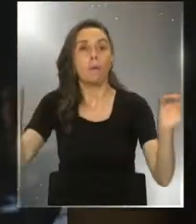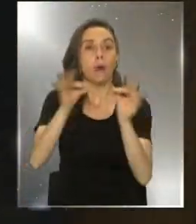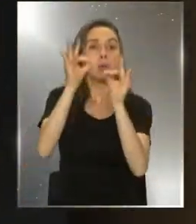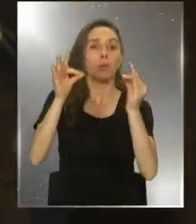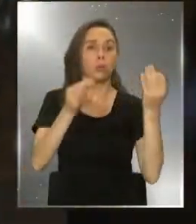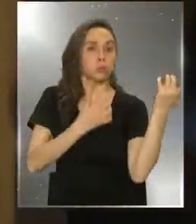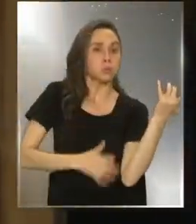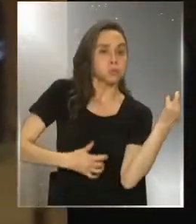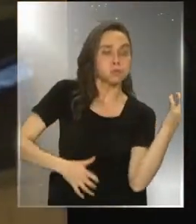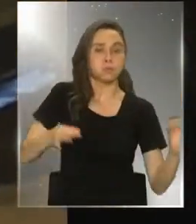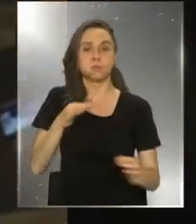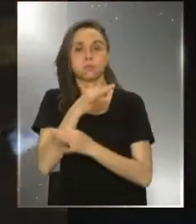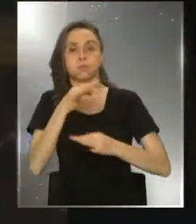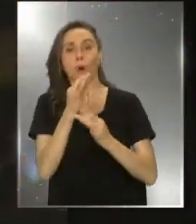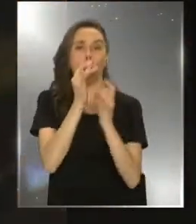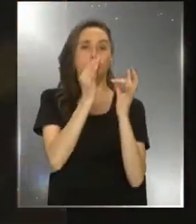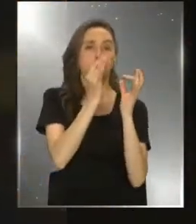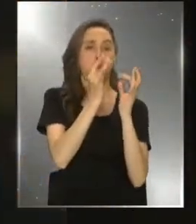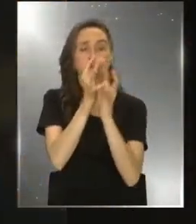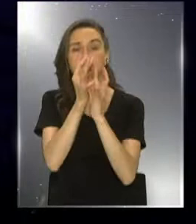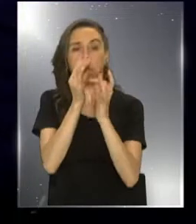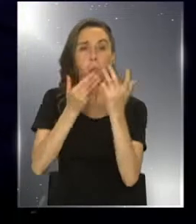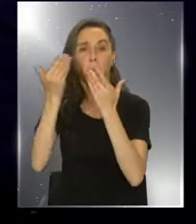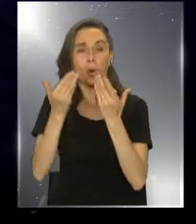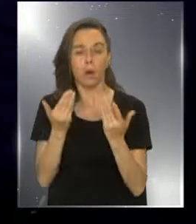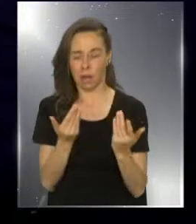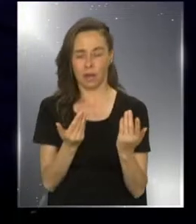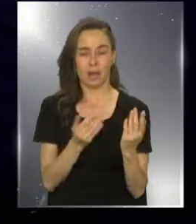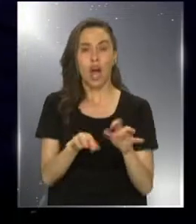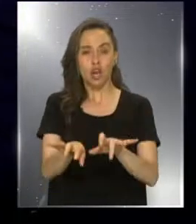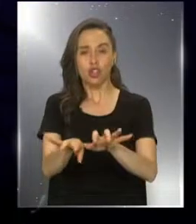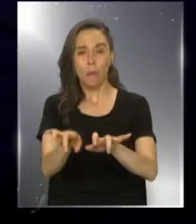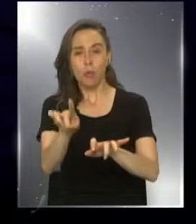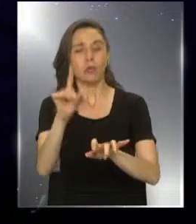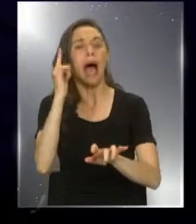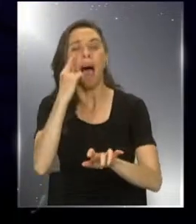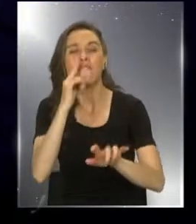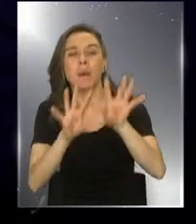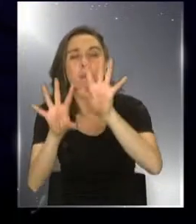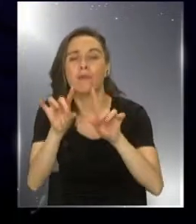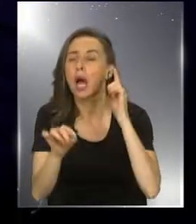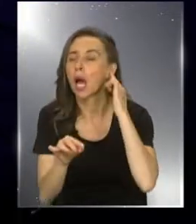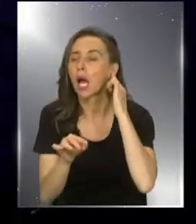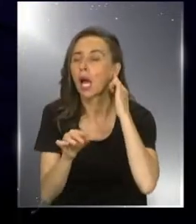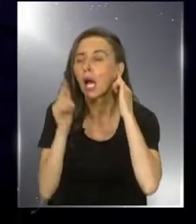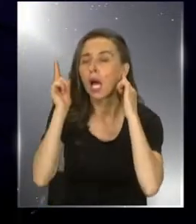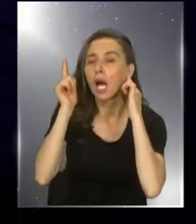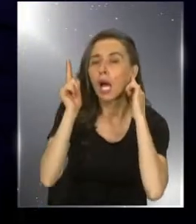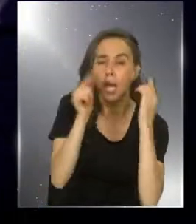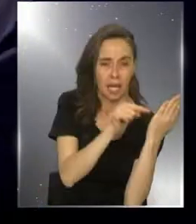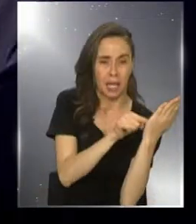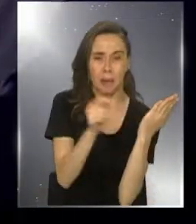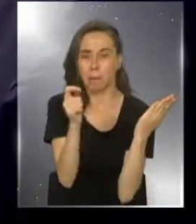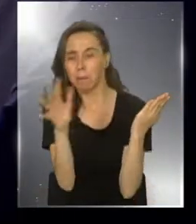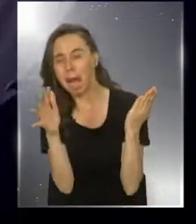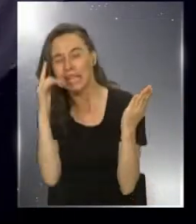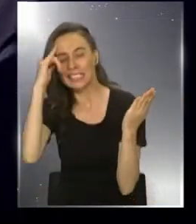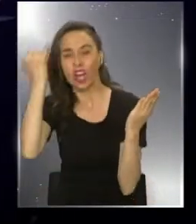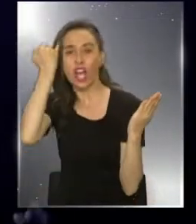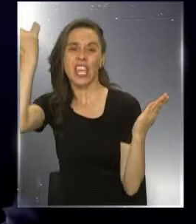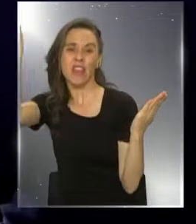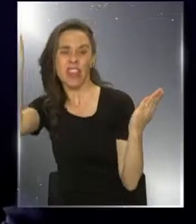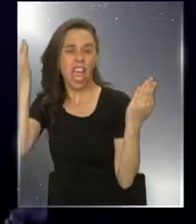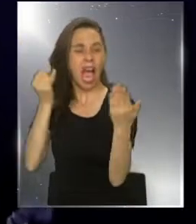era un desafío. Y lo que nosotros veíamos y escuchábamos en el computador se parecía un poco a lo que las ideas, pero